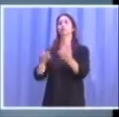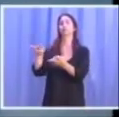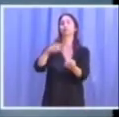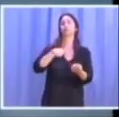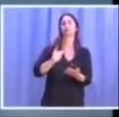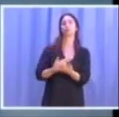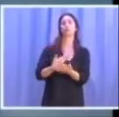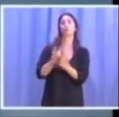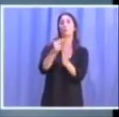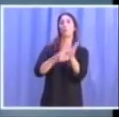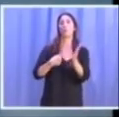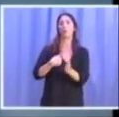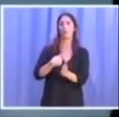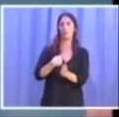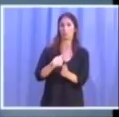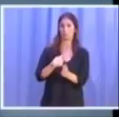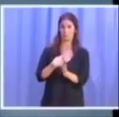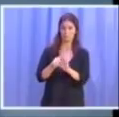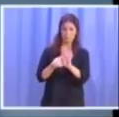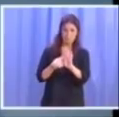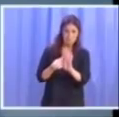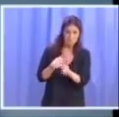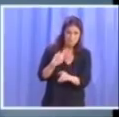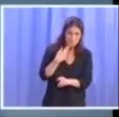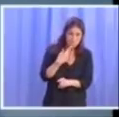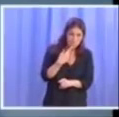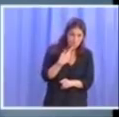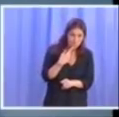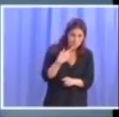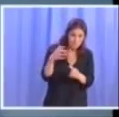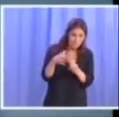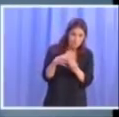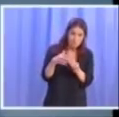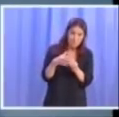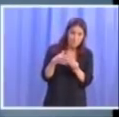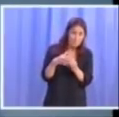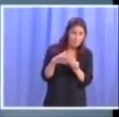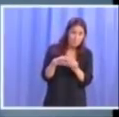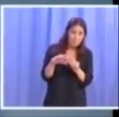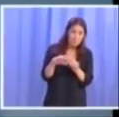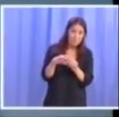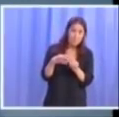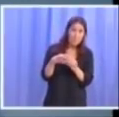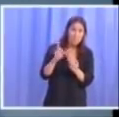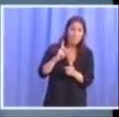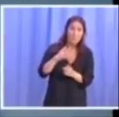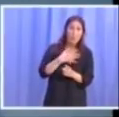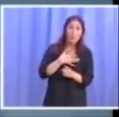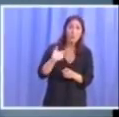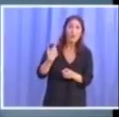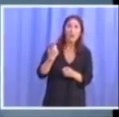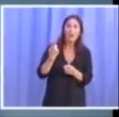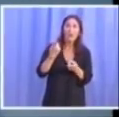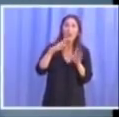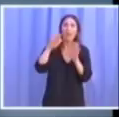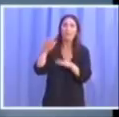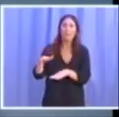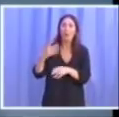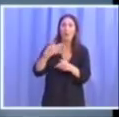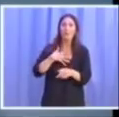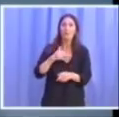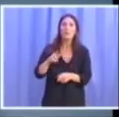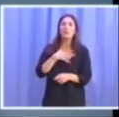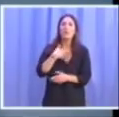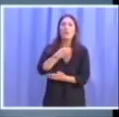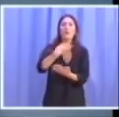esa es su gran medida. ¿No? Los granadinos y granadinas no es que no quieran aportar a su ayuntamiento, lo que quieren son resultados. No tendrían ningún